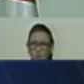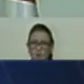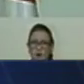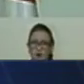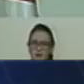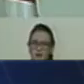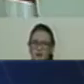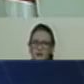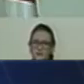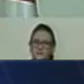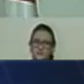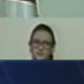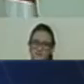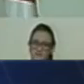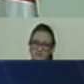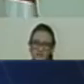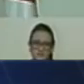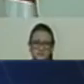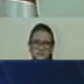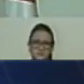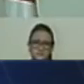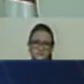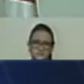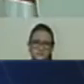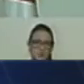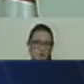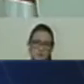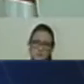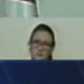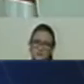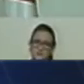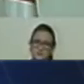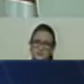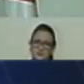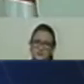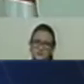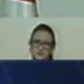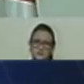ganemos las elecciones. Esa es la verdad. No quieren participar por eso.